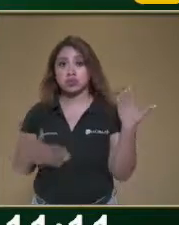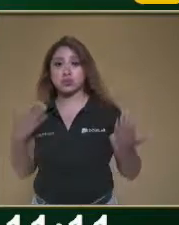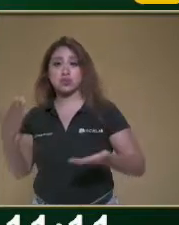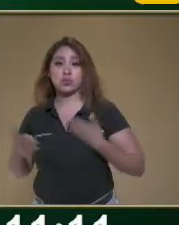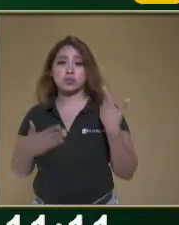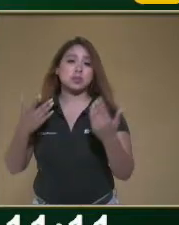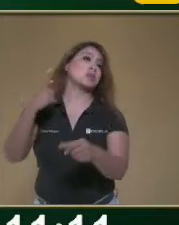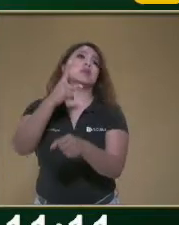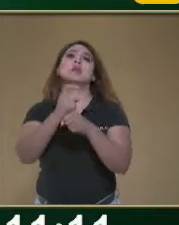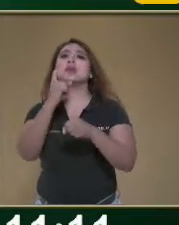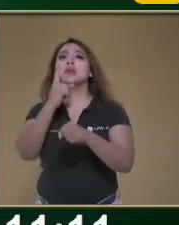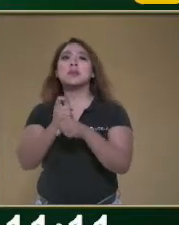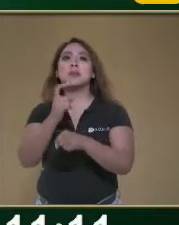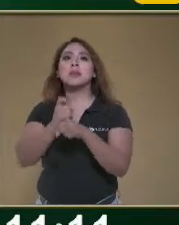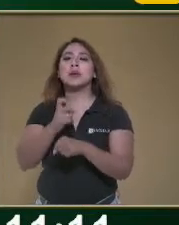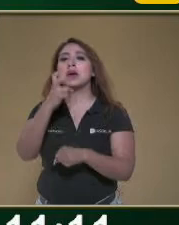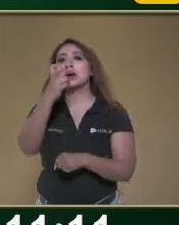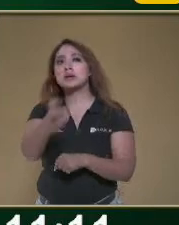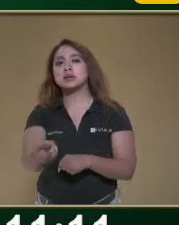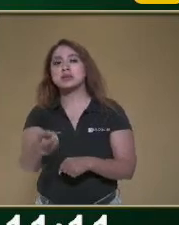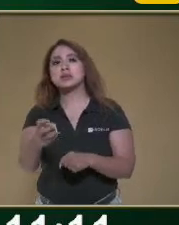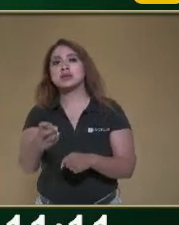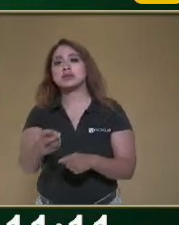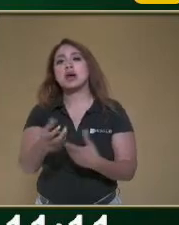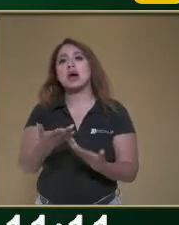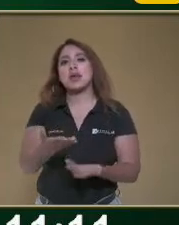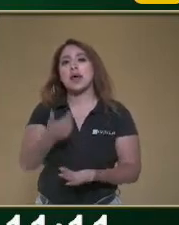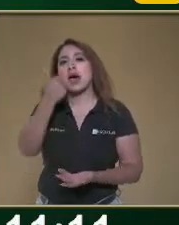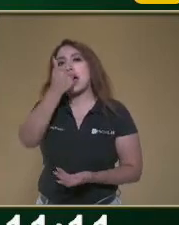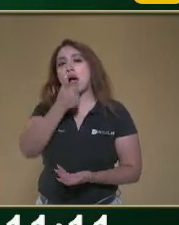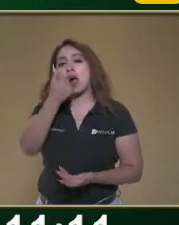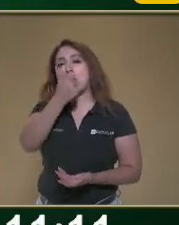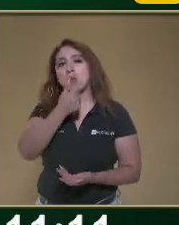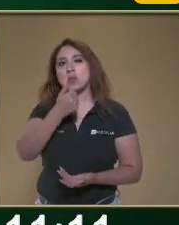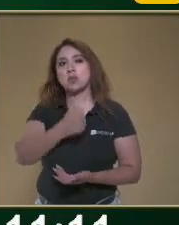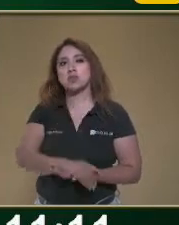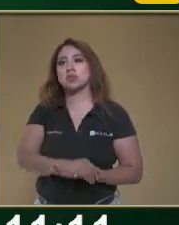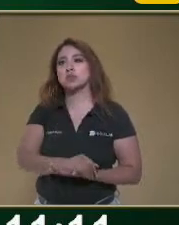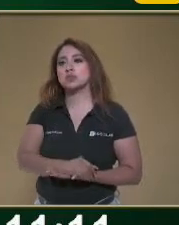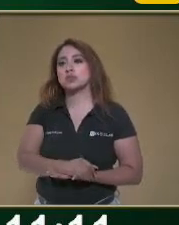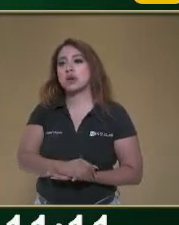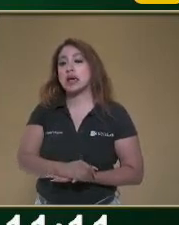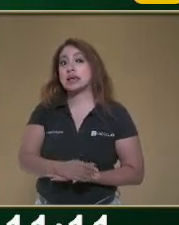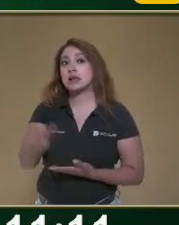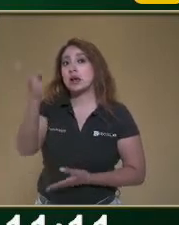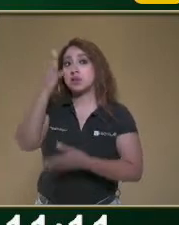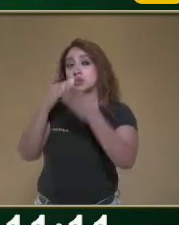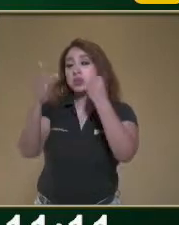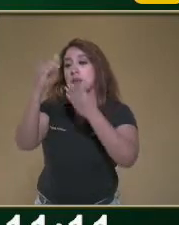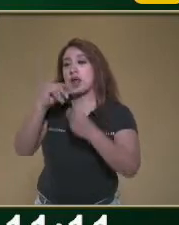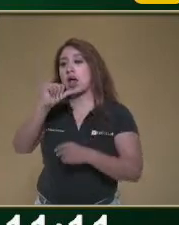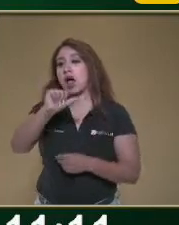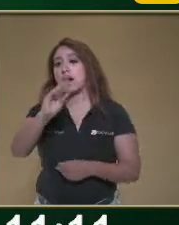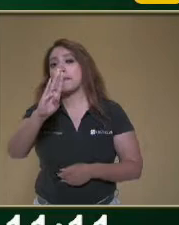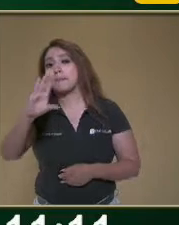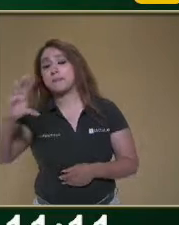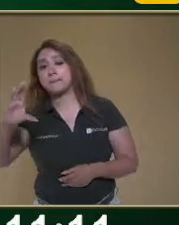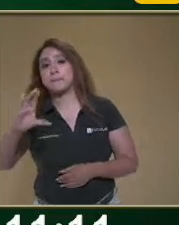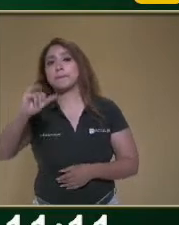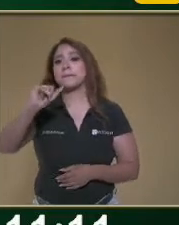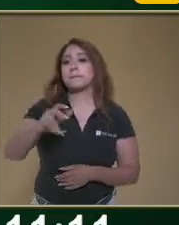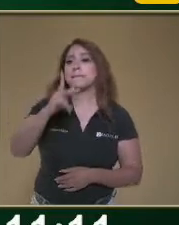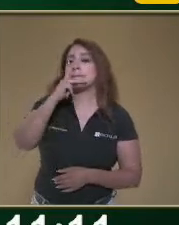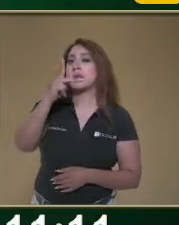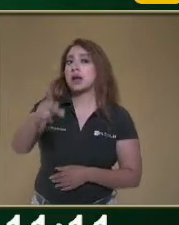primera parte correspondiente a nuestros alumnos de primero, que estamos aprendiendo el alfabeto y cómo tenemos palabras